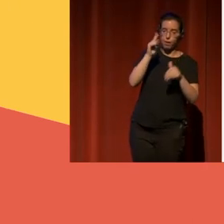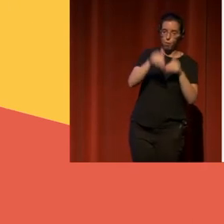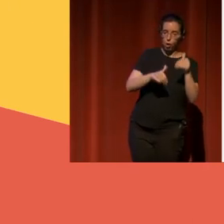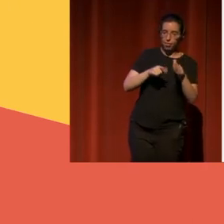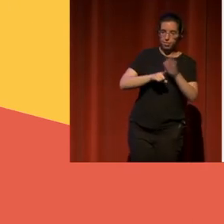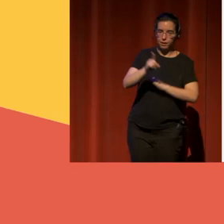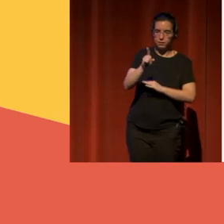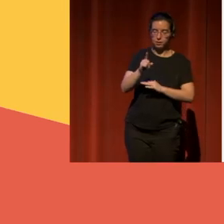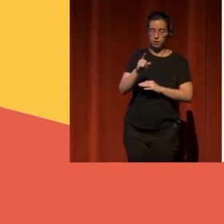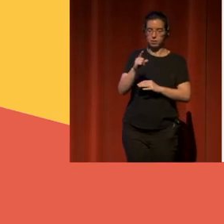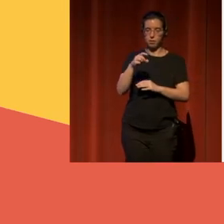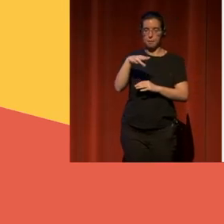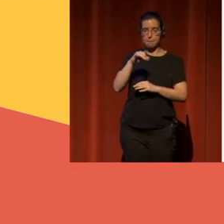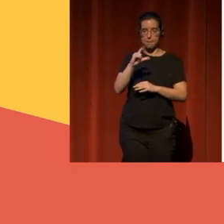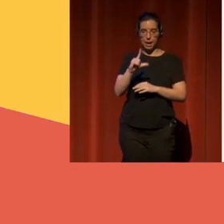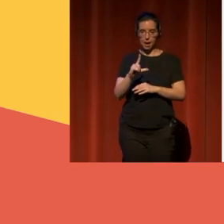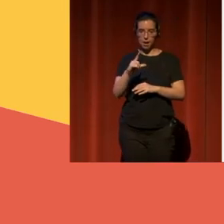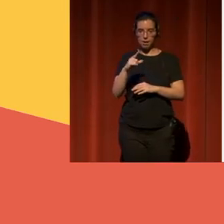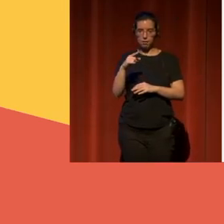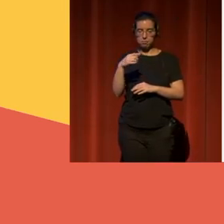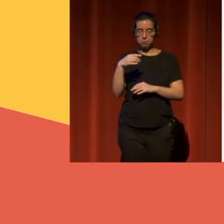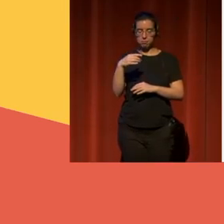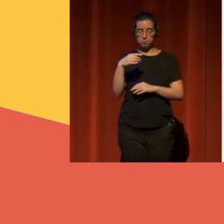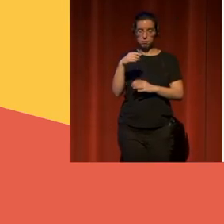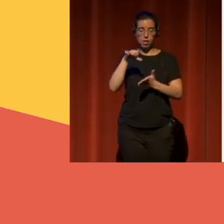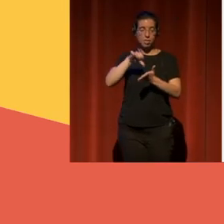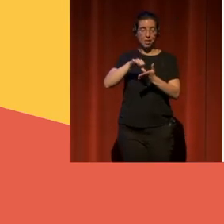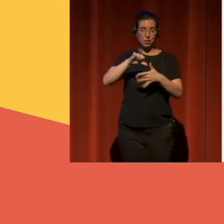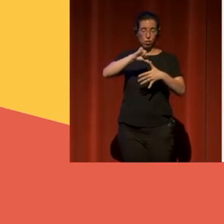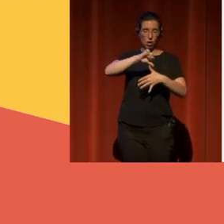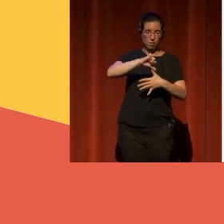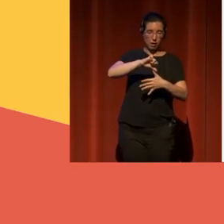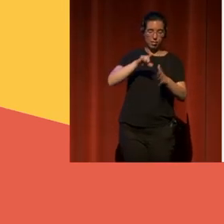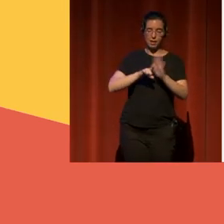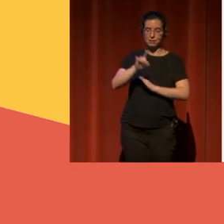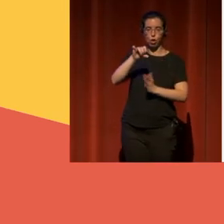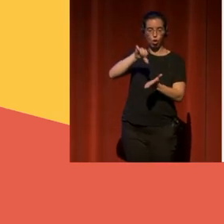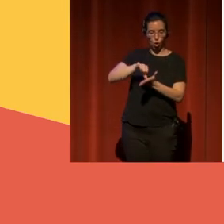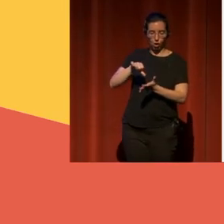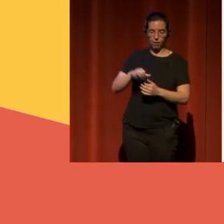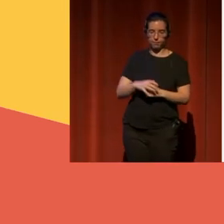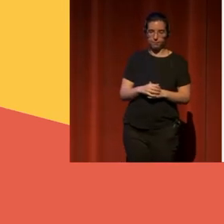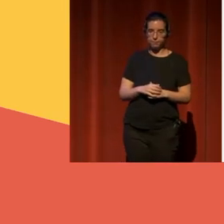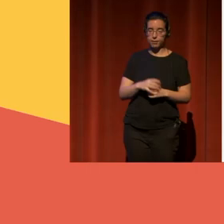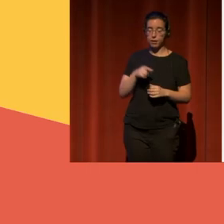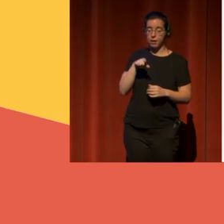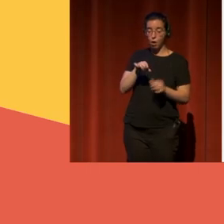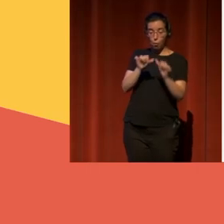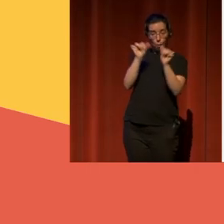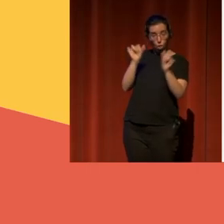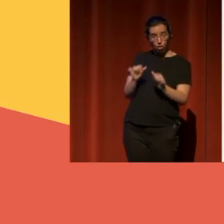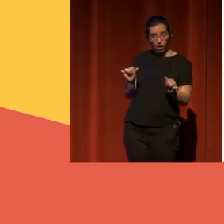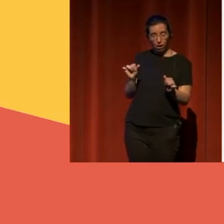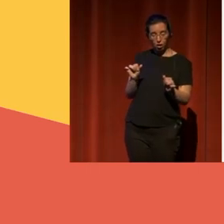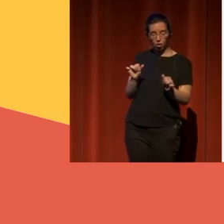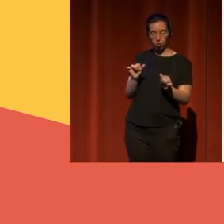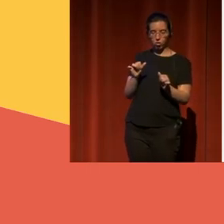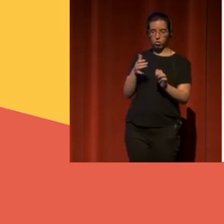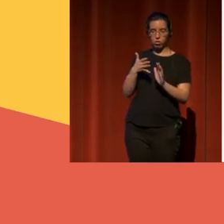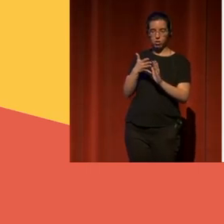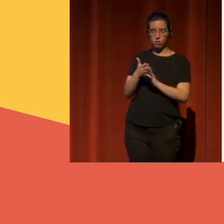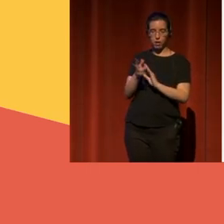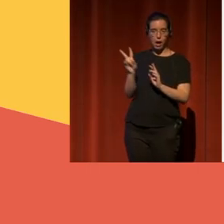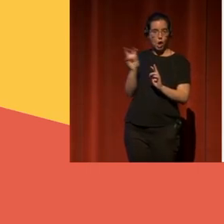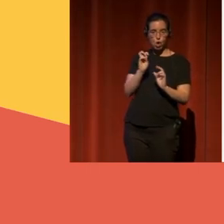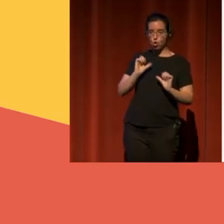Bill y Melinda Gates, y el Centro Latinoamericano para el Desarrollo Local. Este modelo pretende generar innovación social